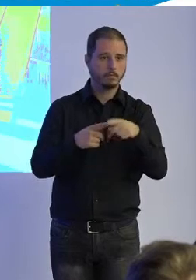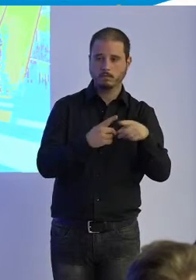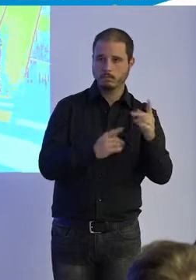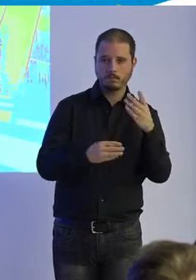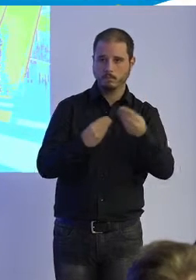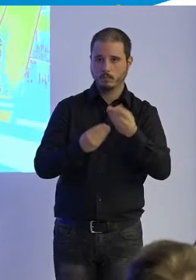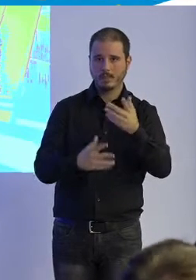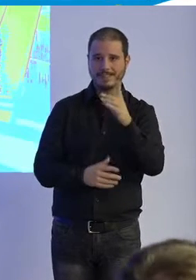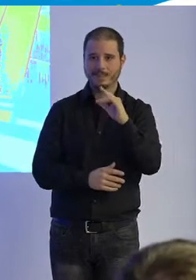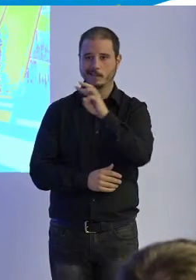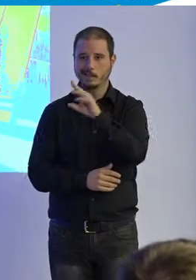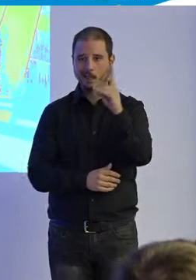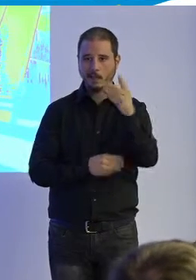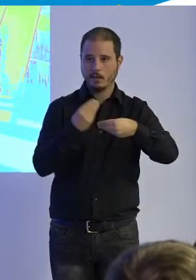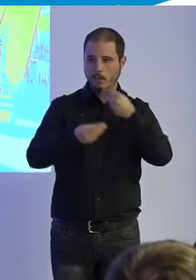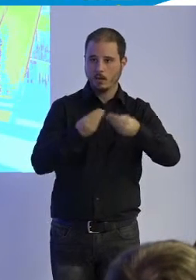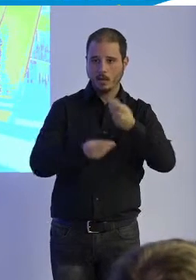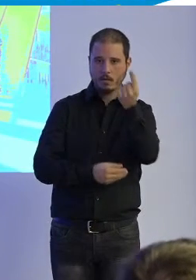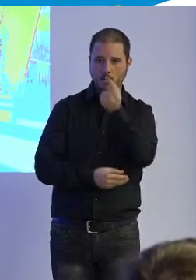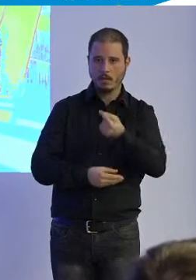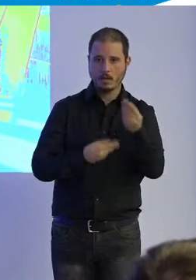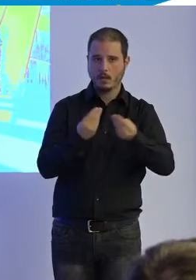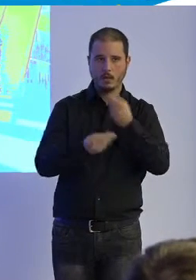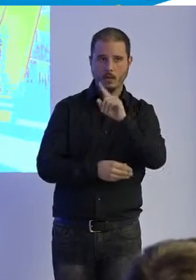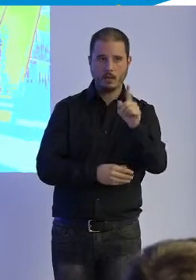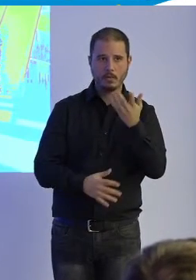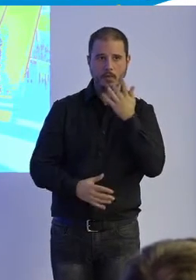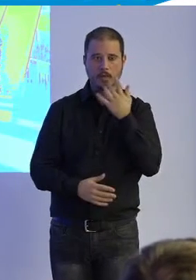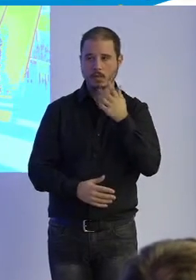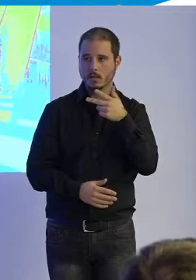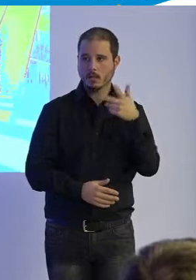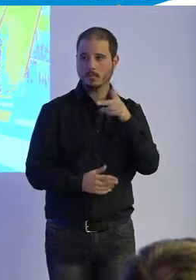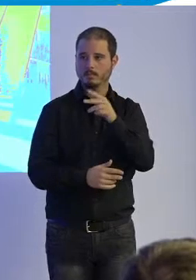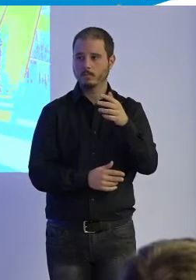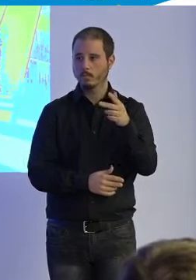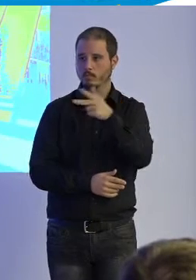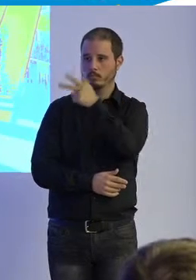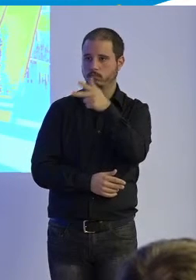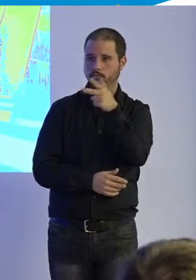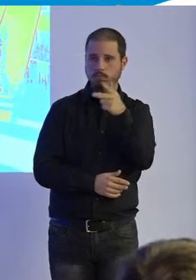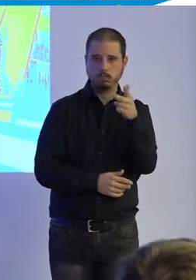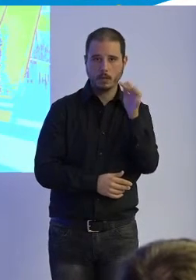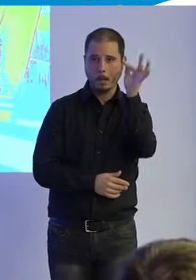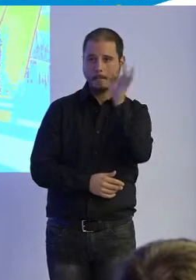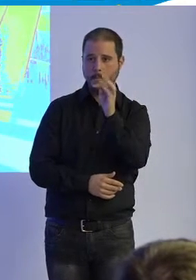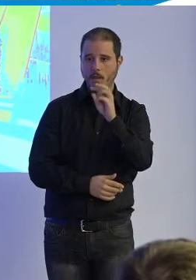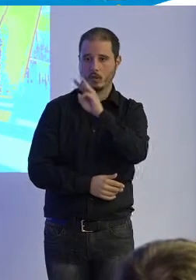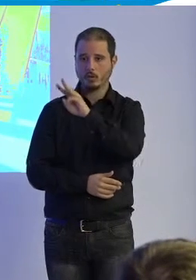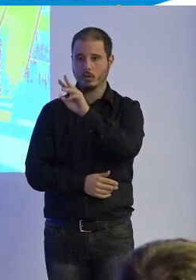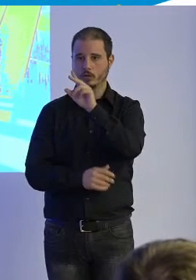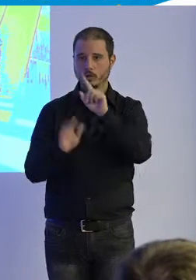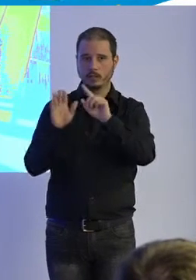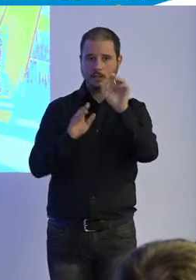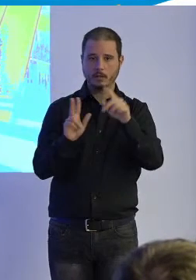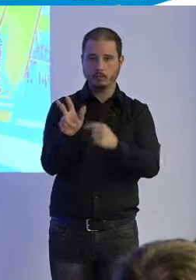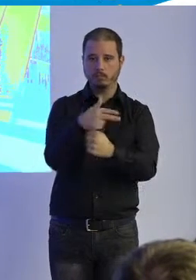generamos contenidos 3D, ninguno. Ni grabamos vídeo 360, que es la primera puerta de acceso a la realidad virtual. No